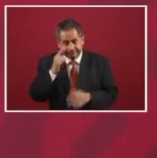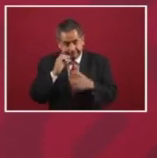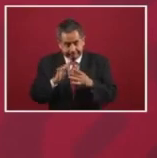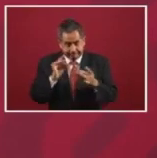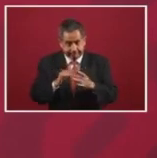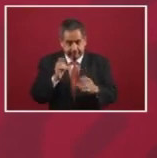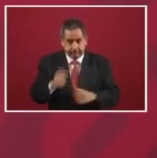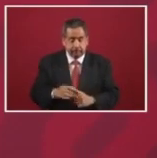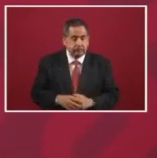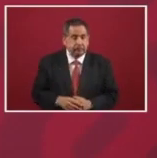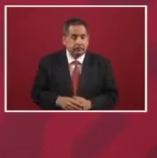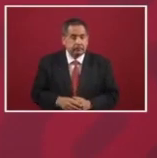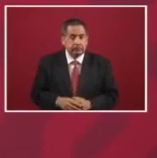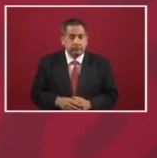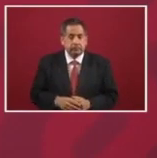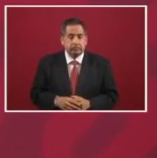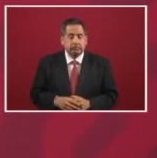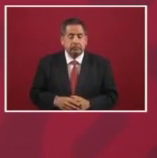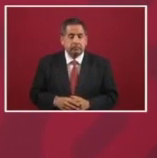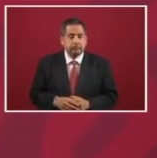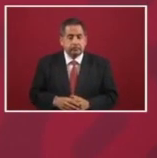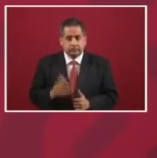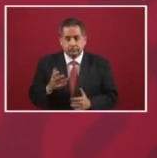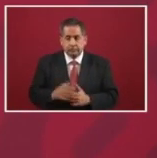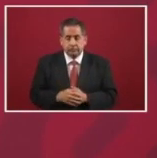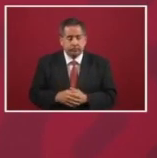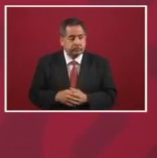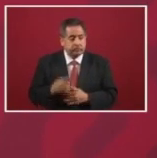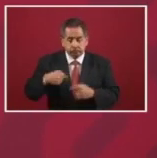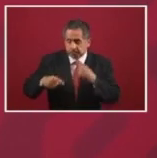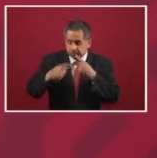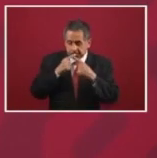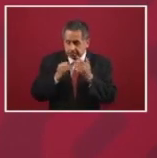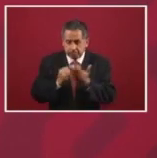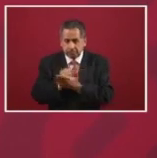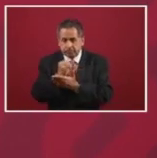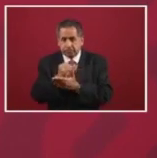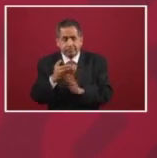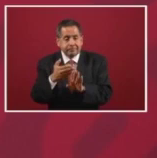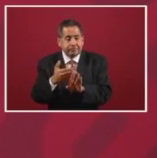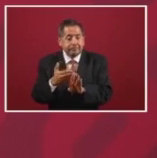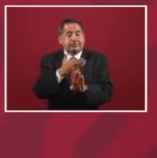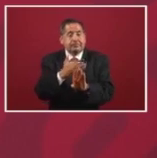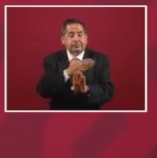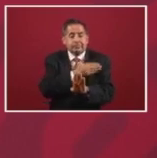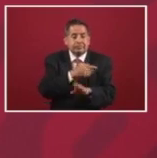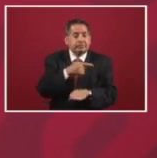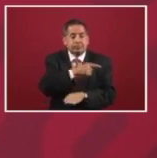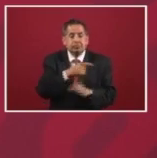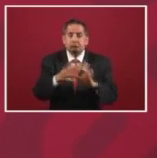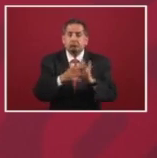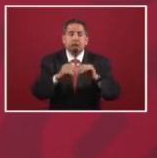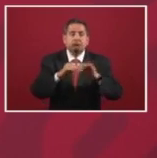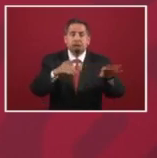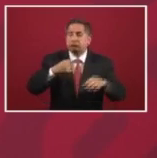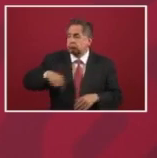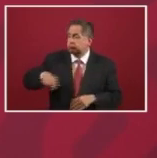esto se decidió antes de que escribiera su artículo.